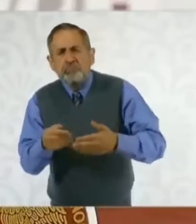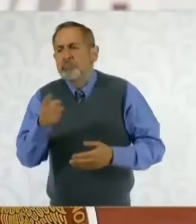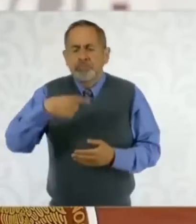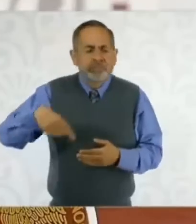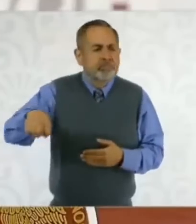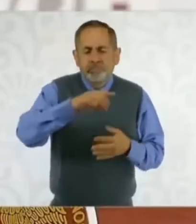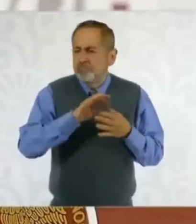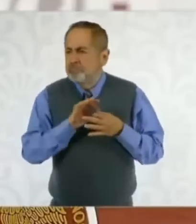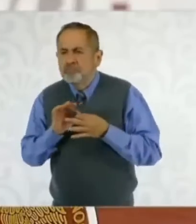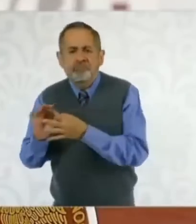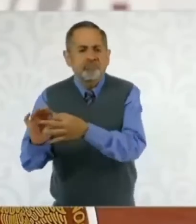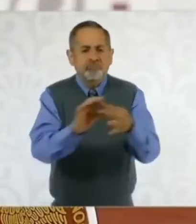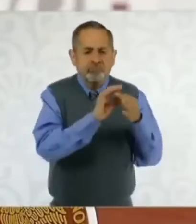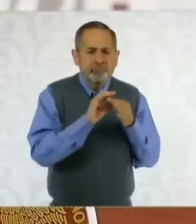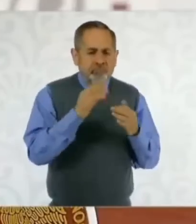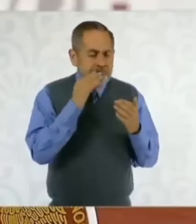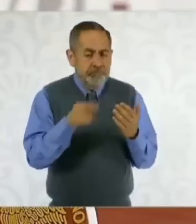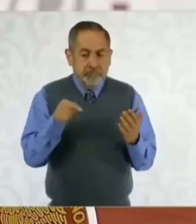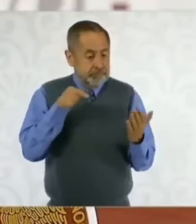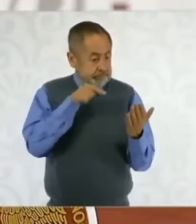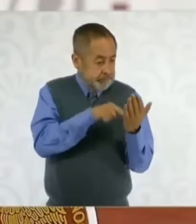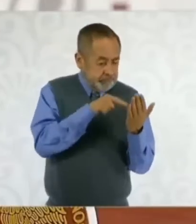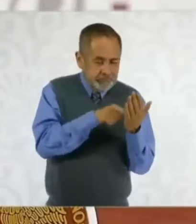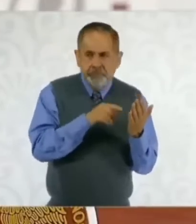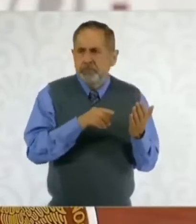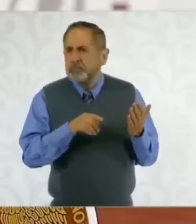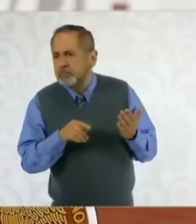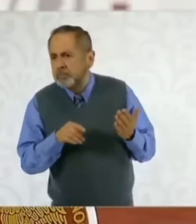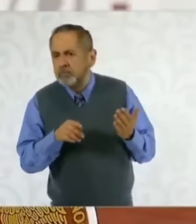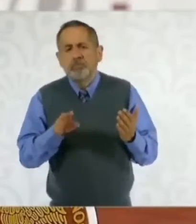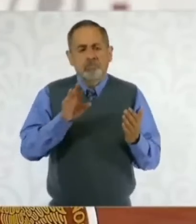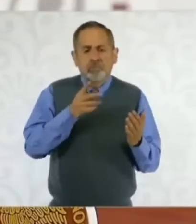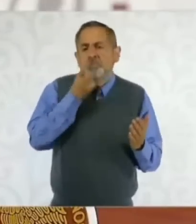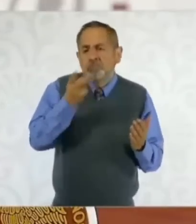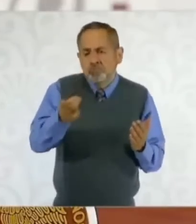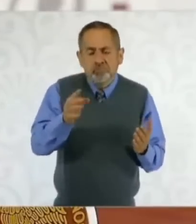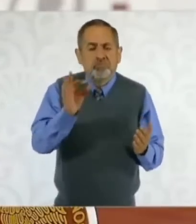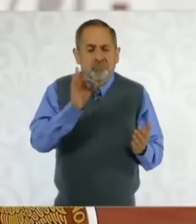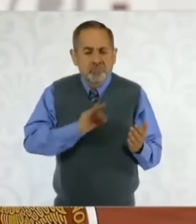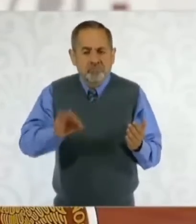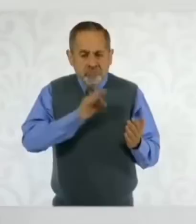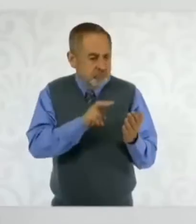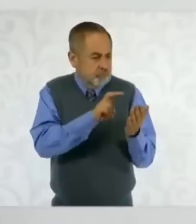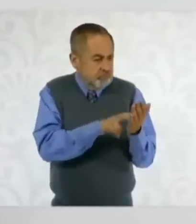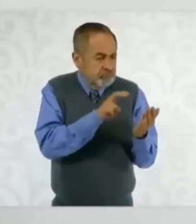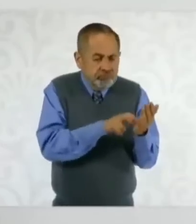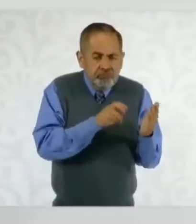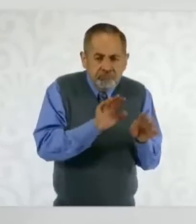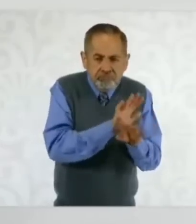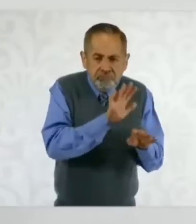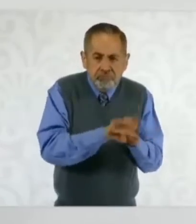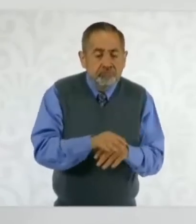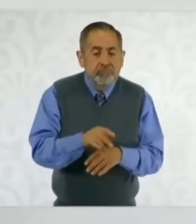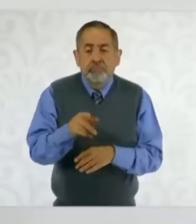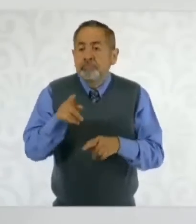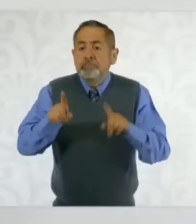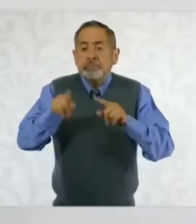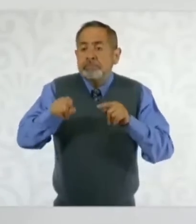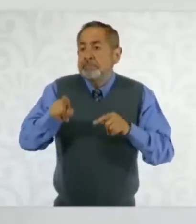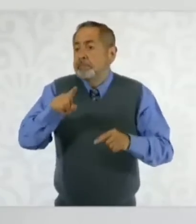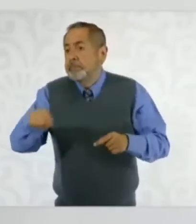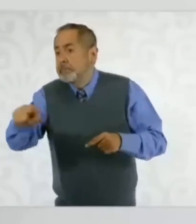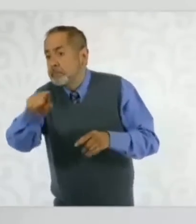a cabo esa adecuación del texto constitucional a los cambios sociales, a los imperativos